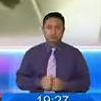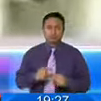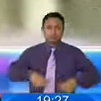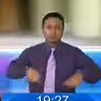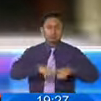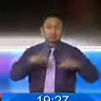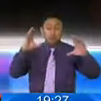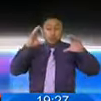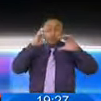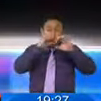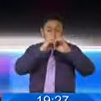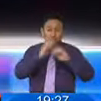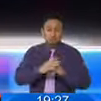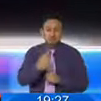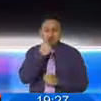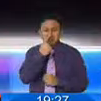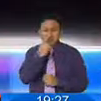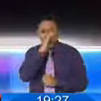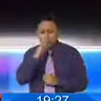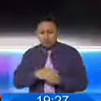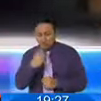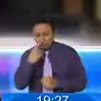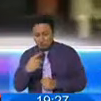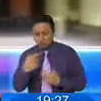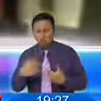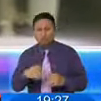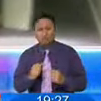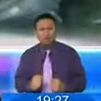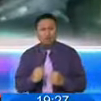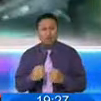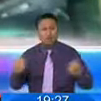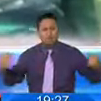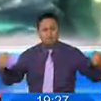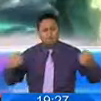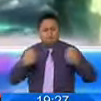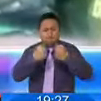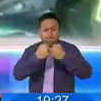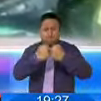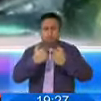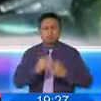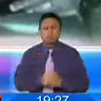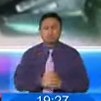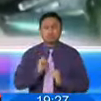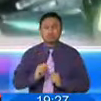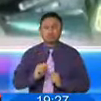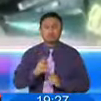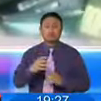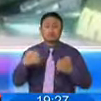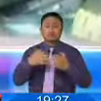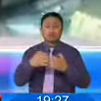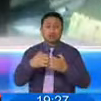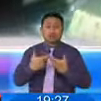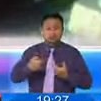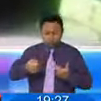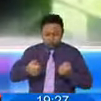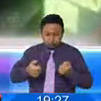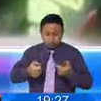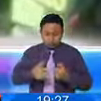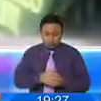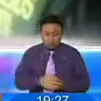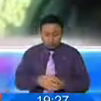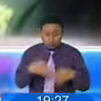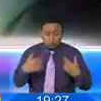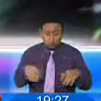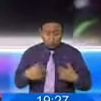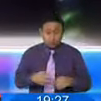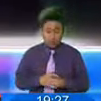poca luz. Los curiosos nunca se imaginaron de la magnitud del impacto, hasta cuando llegaron socorristas y ayudados con linternas revelaron la gravedad